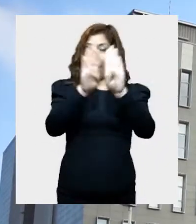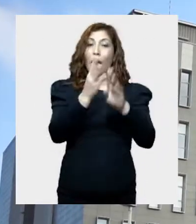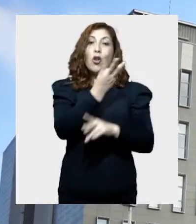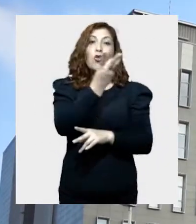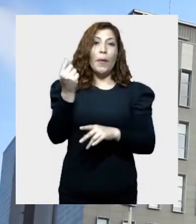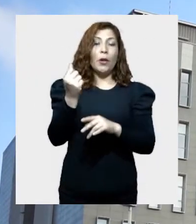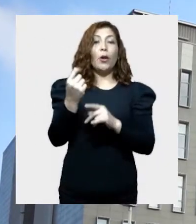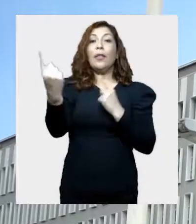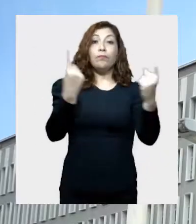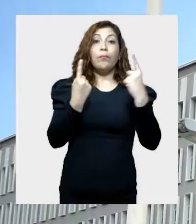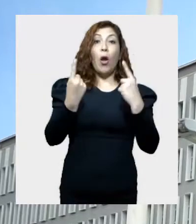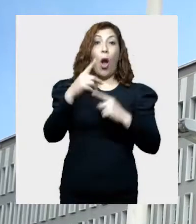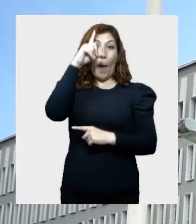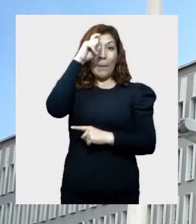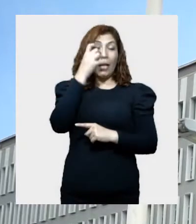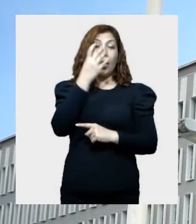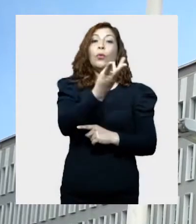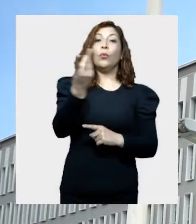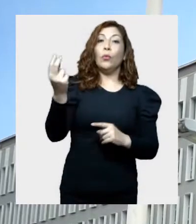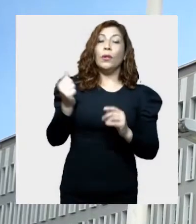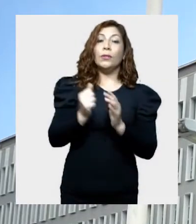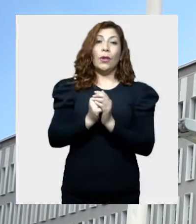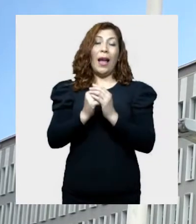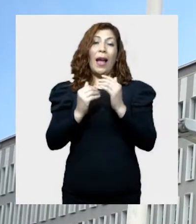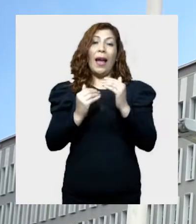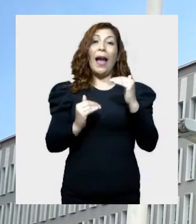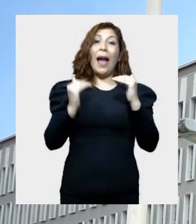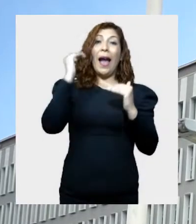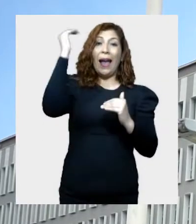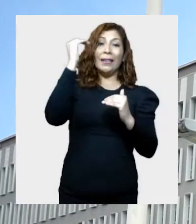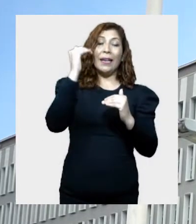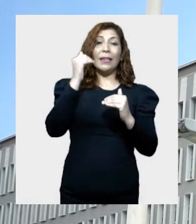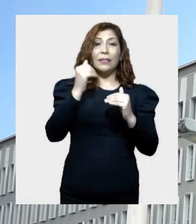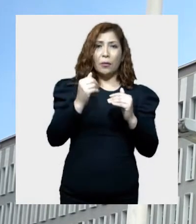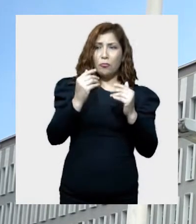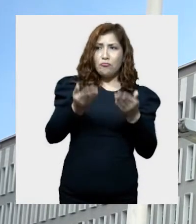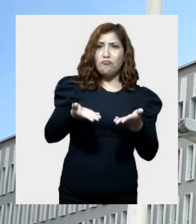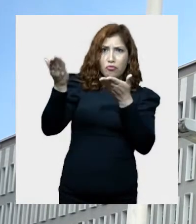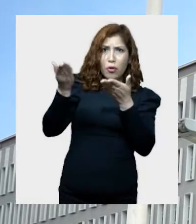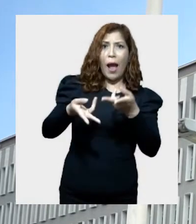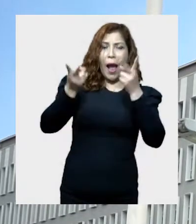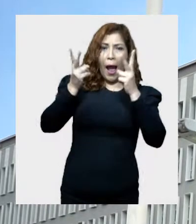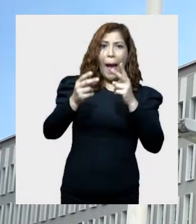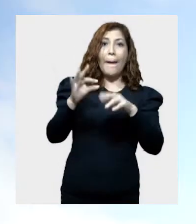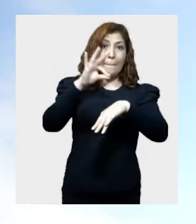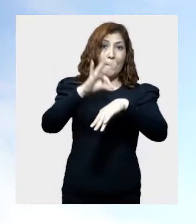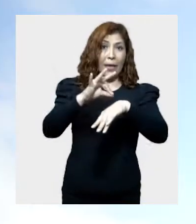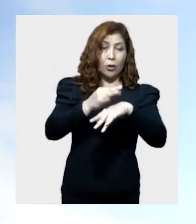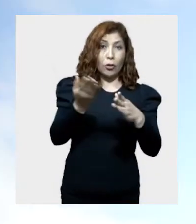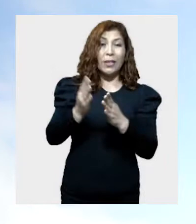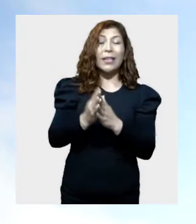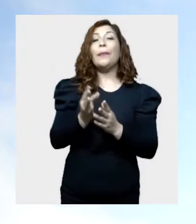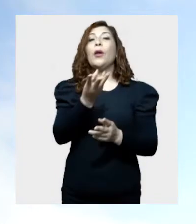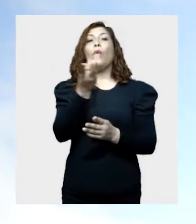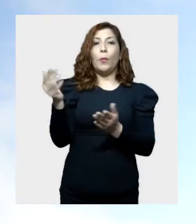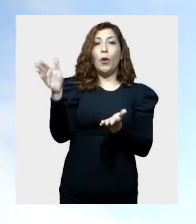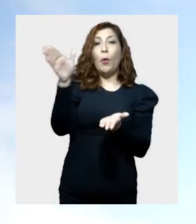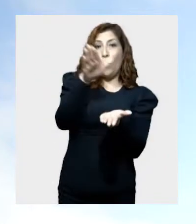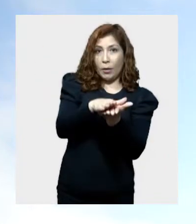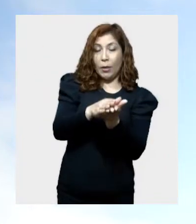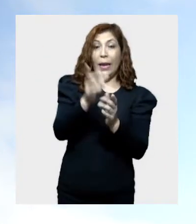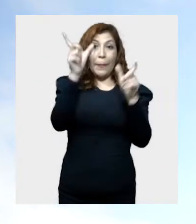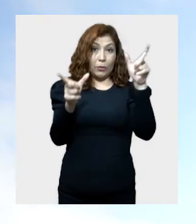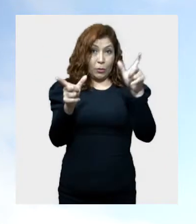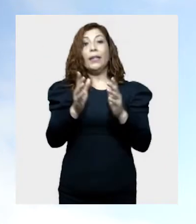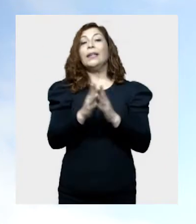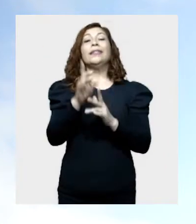número de egresos hospitalarios corresponde a las altas médicas más el número de fallecidos. En el 2020, los pacientes bajo